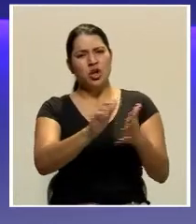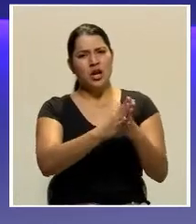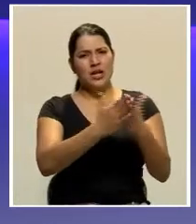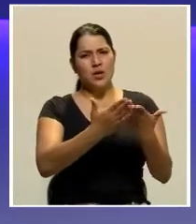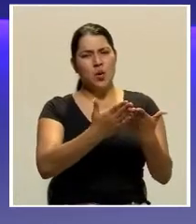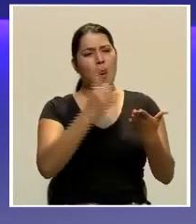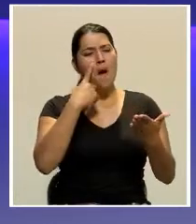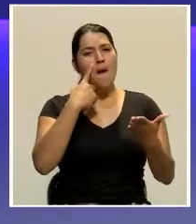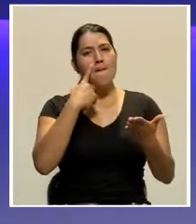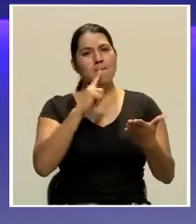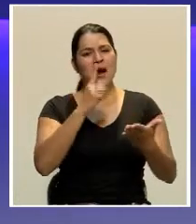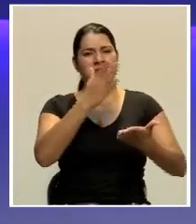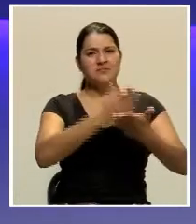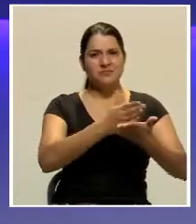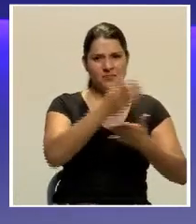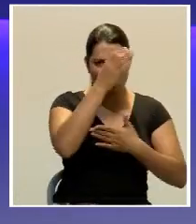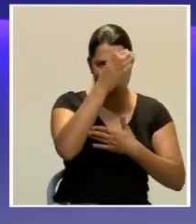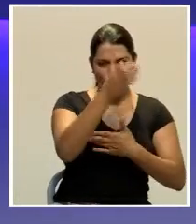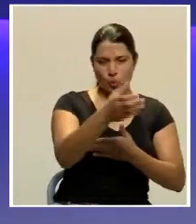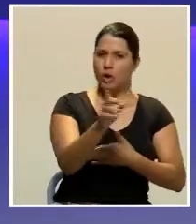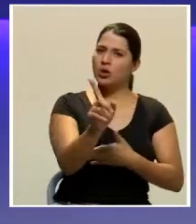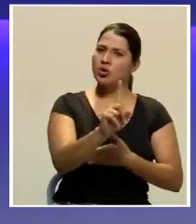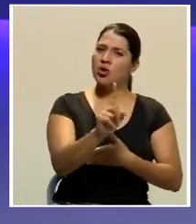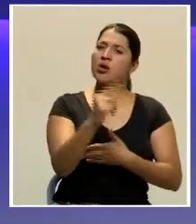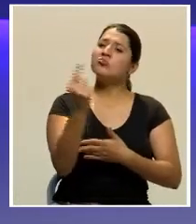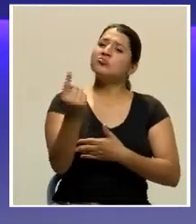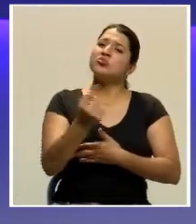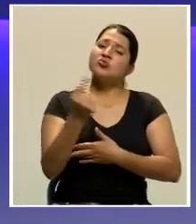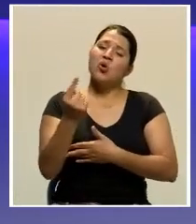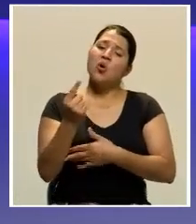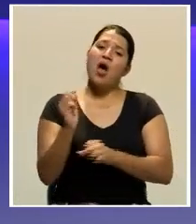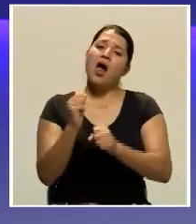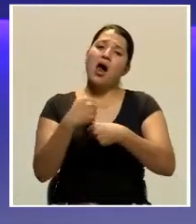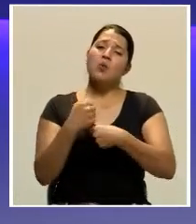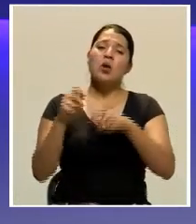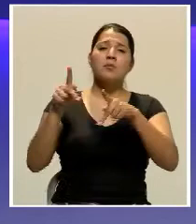Simplemente hay que lograr que la gente deje de leerlos.